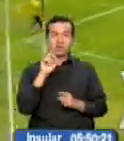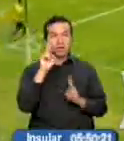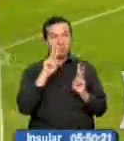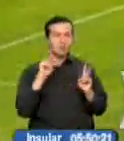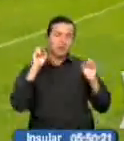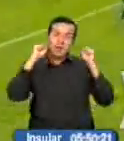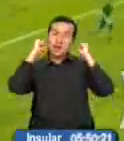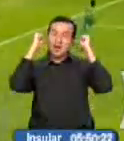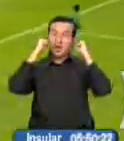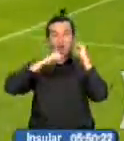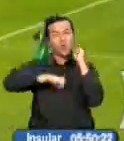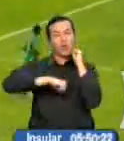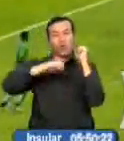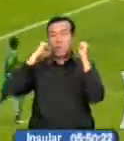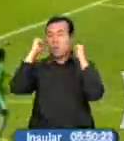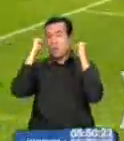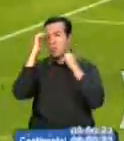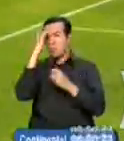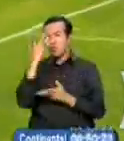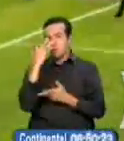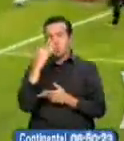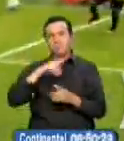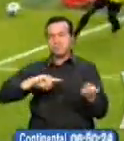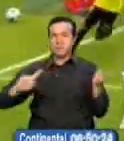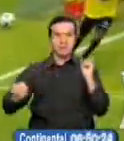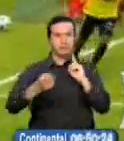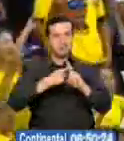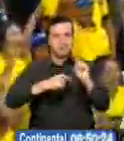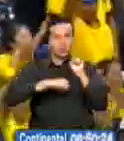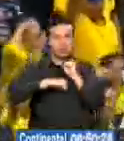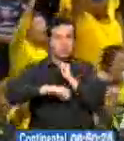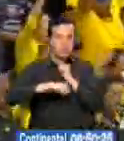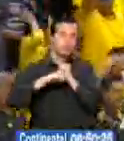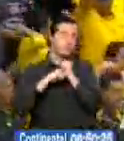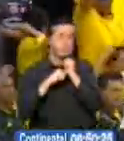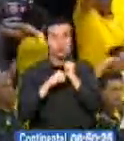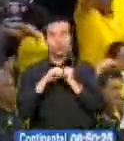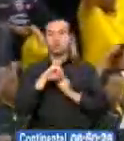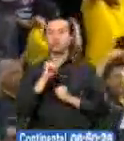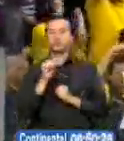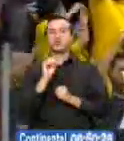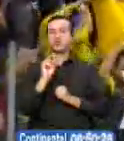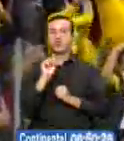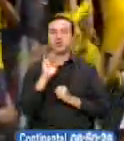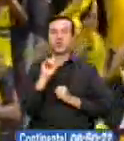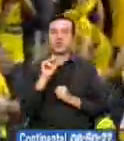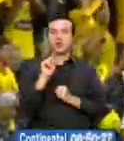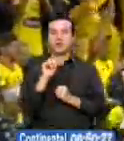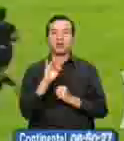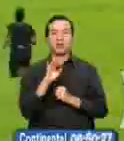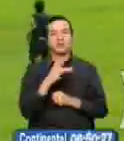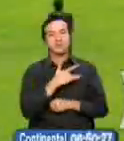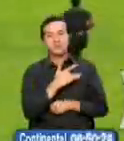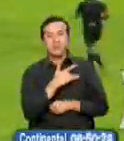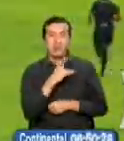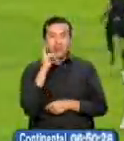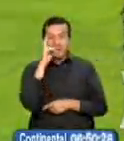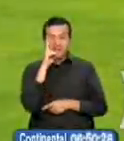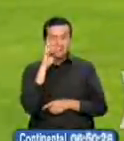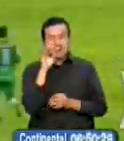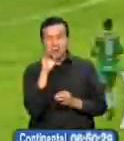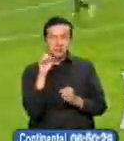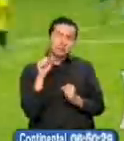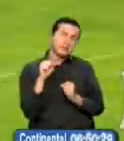celebran este gol, porque fue el que abrió la ruta de la victoria. El cabezazo de Jonathan Alves, insisto, algo incómodo, pero logra